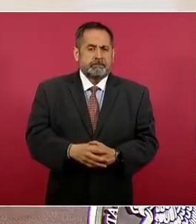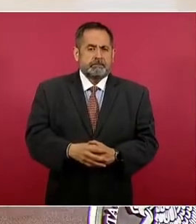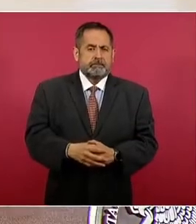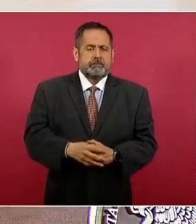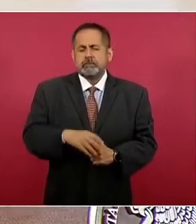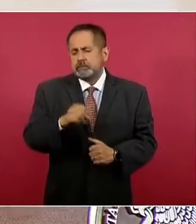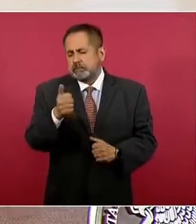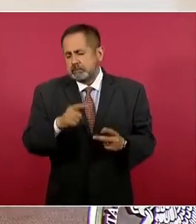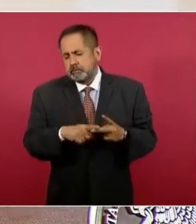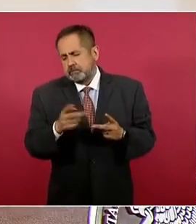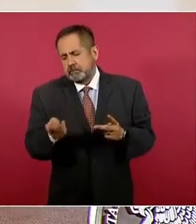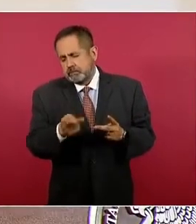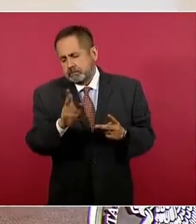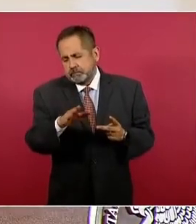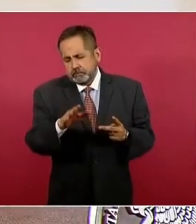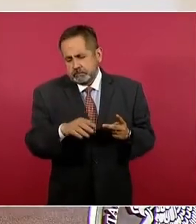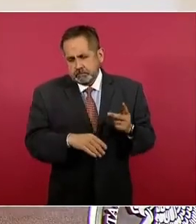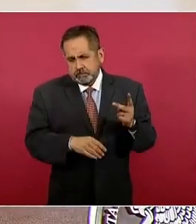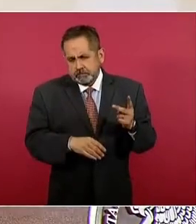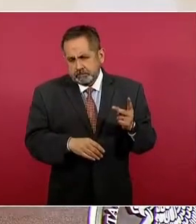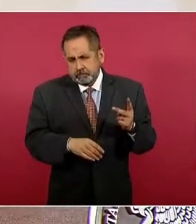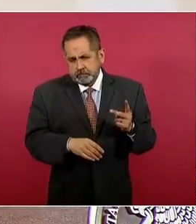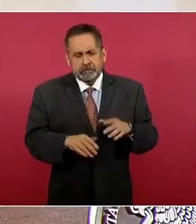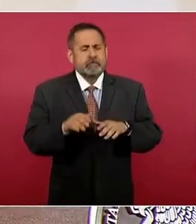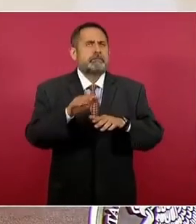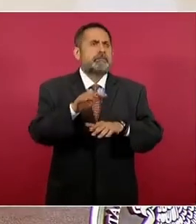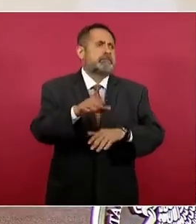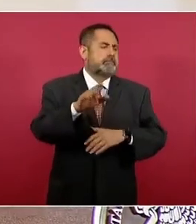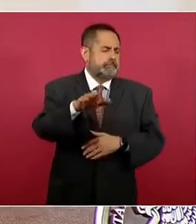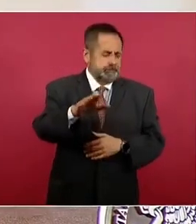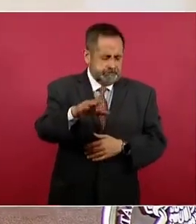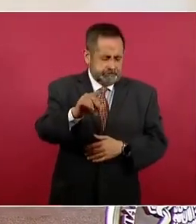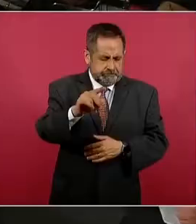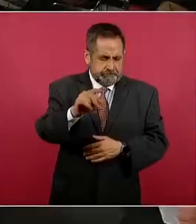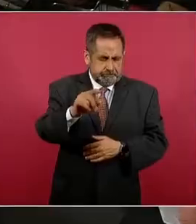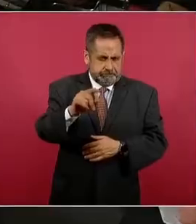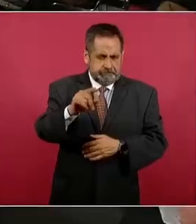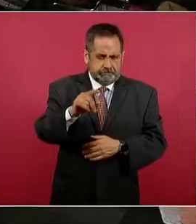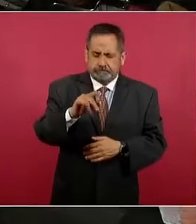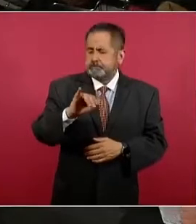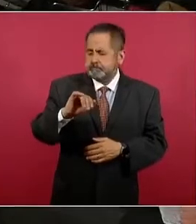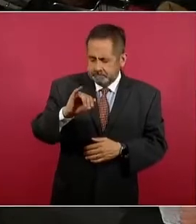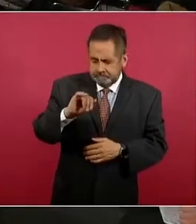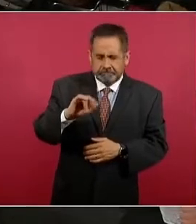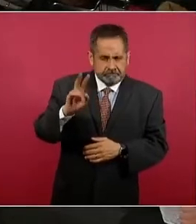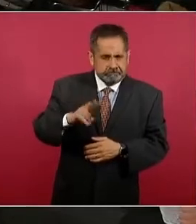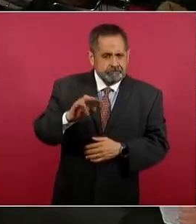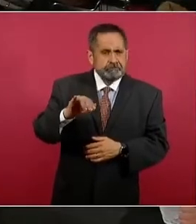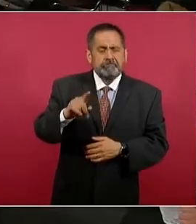Tu otra pregunta fue sobre… Sí,